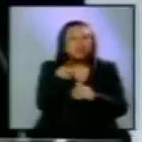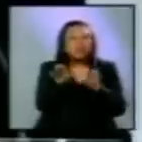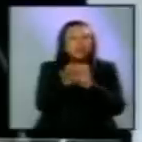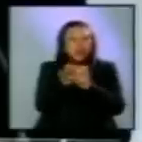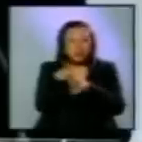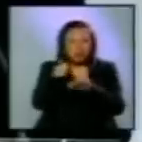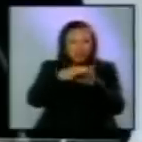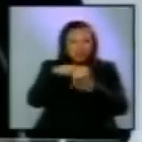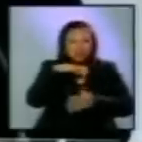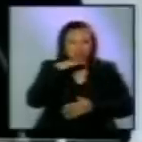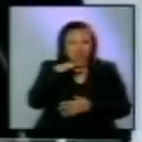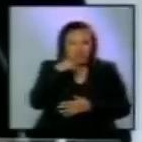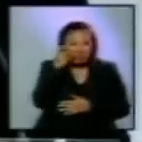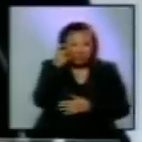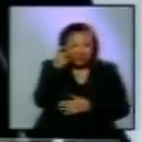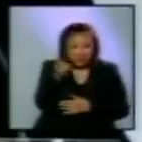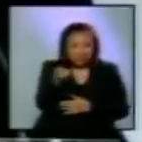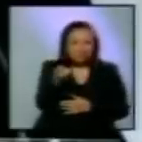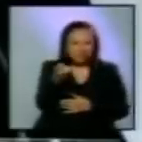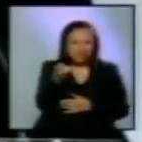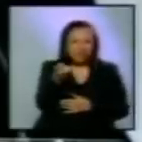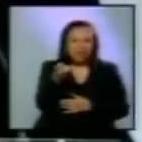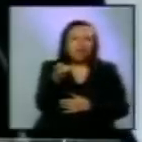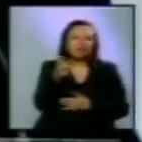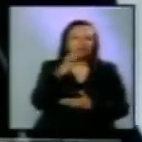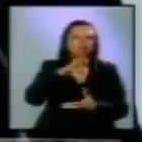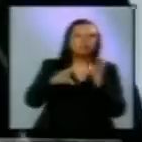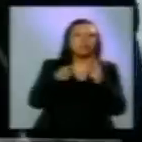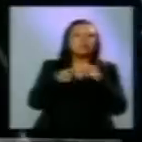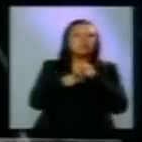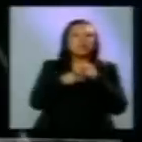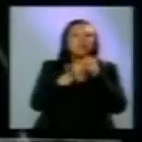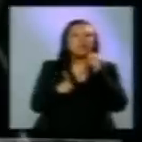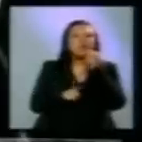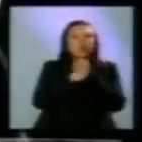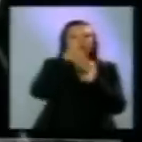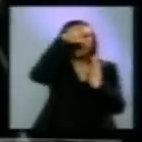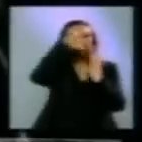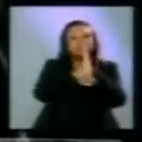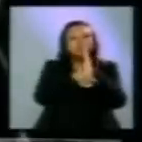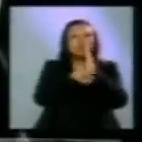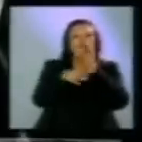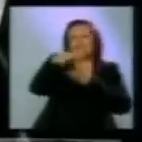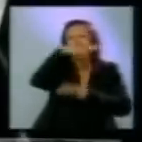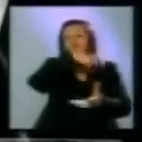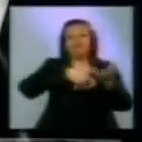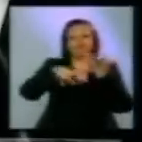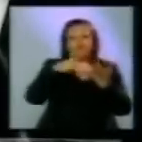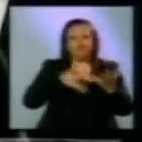por la corrupción imperante es que se desató esta crisis de inseguridad y de